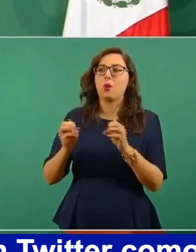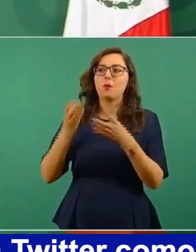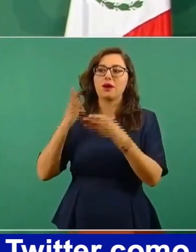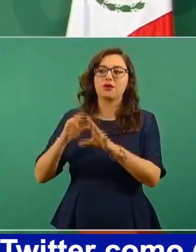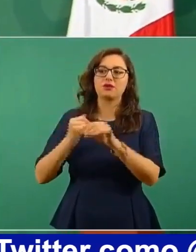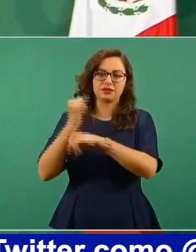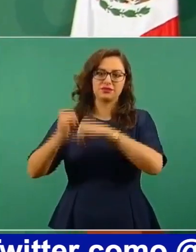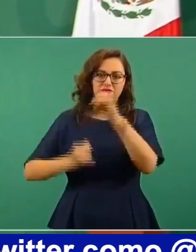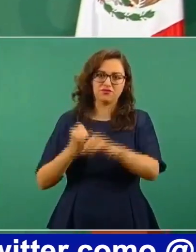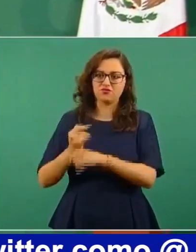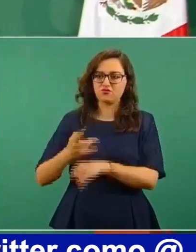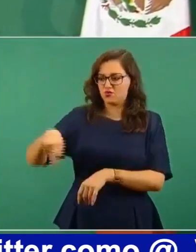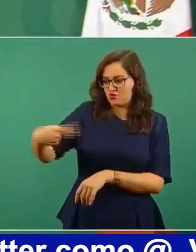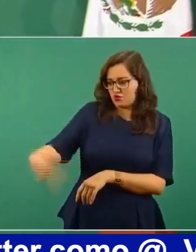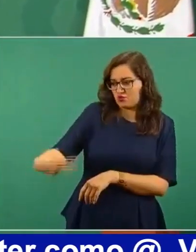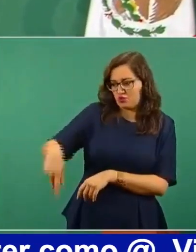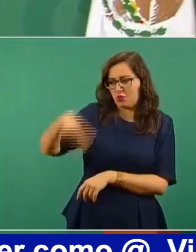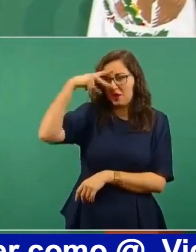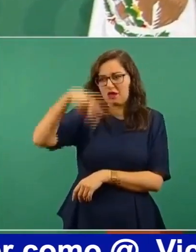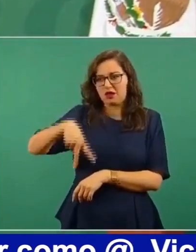Le decían: no, este no es para ti.